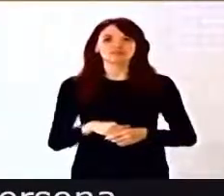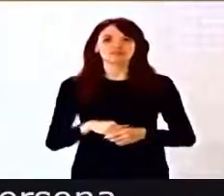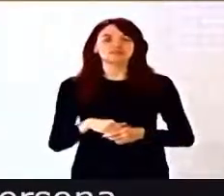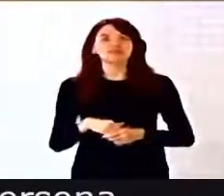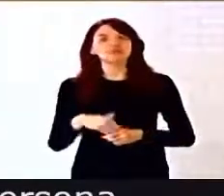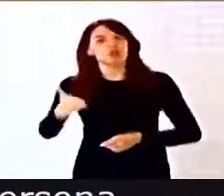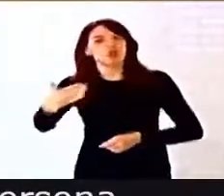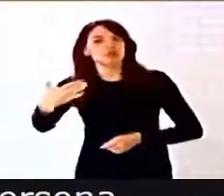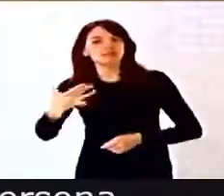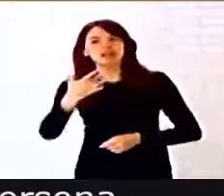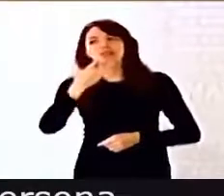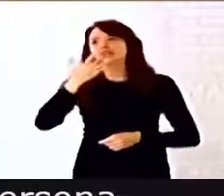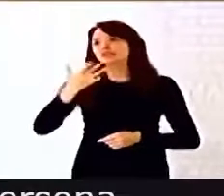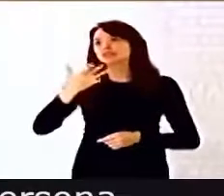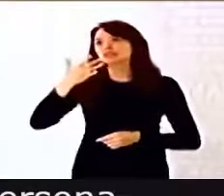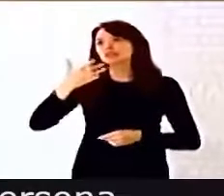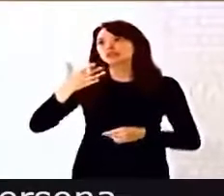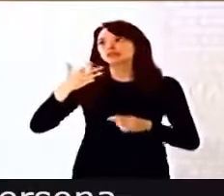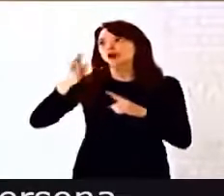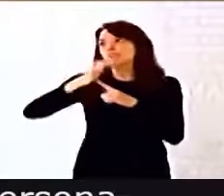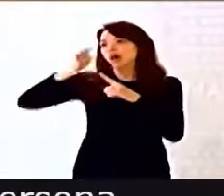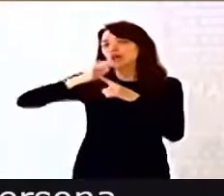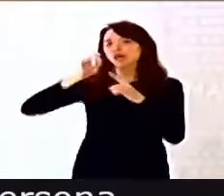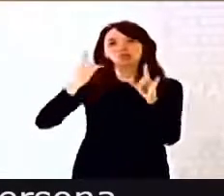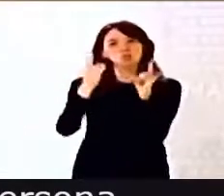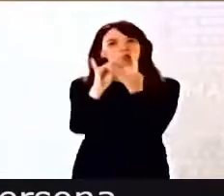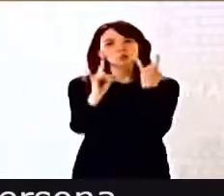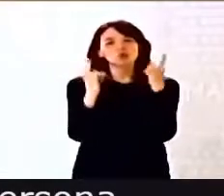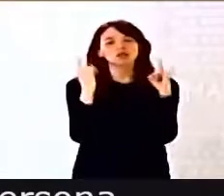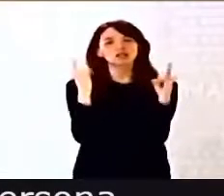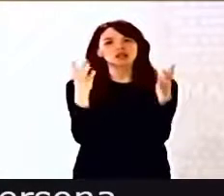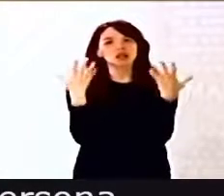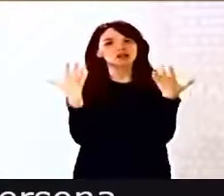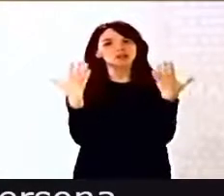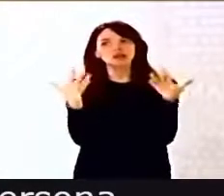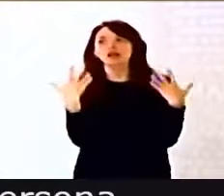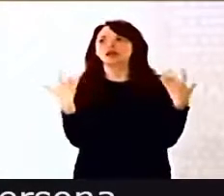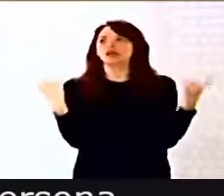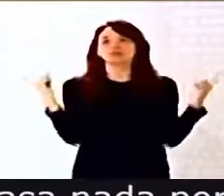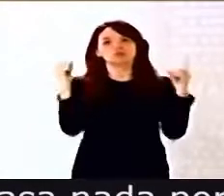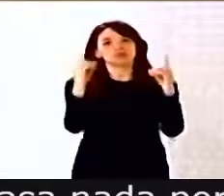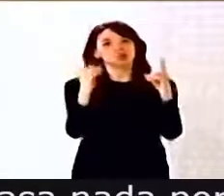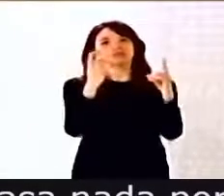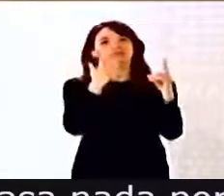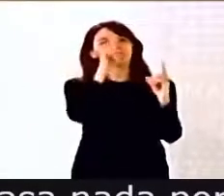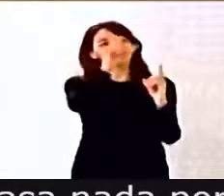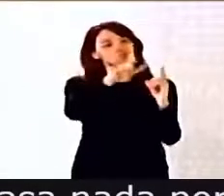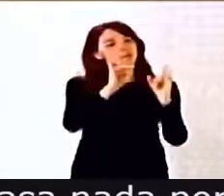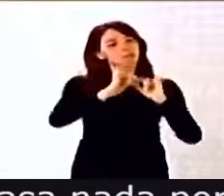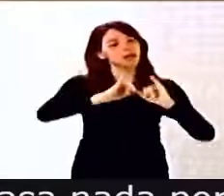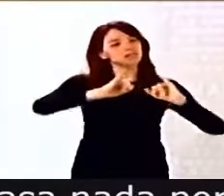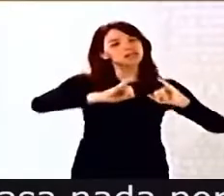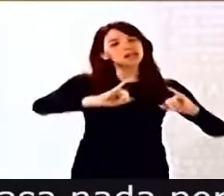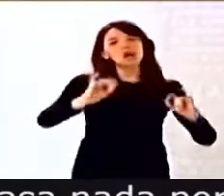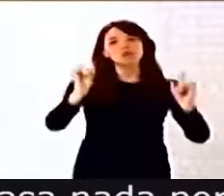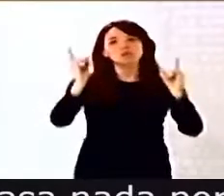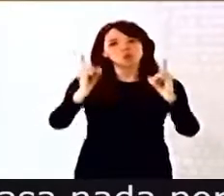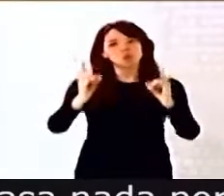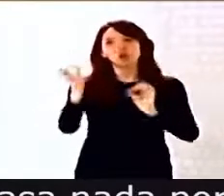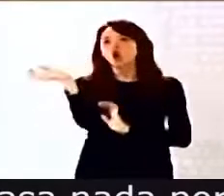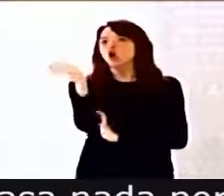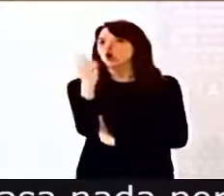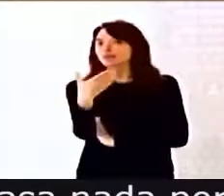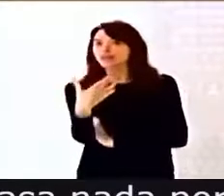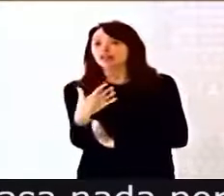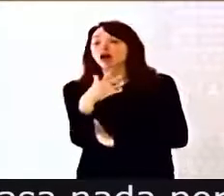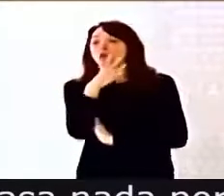por encontrarse al aire libre cuando esa persona más dependiente salga a pasear, o no pasa nada porque estamos